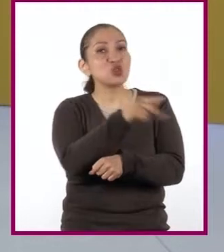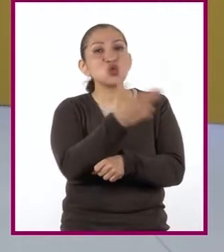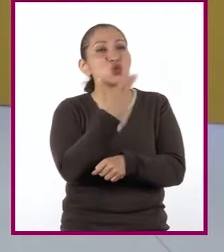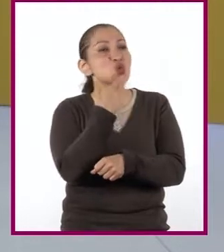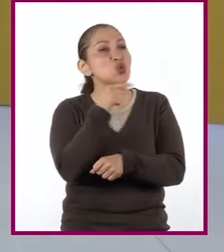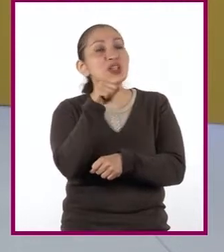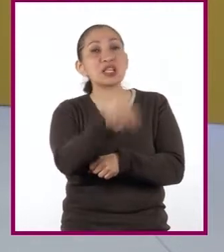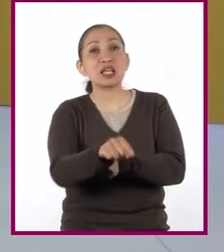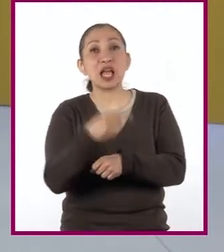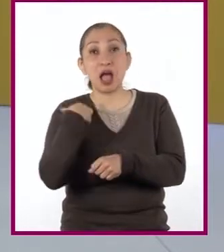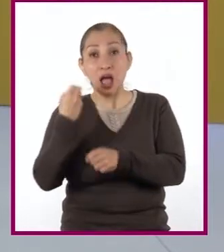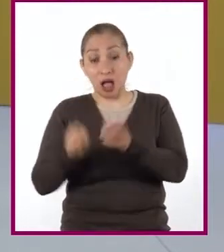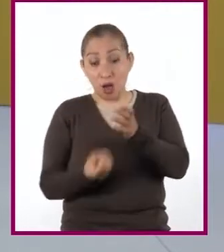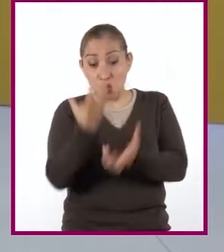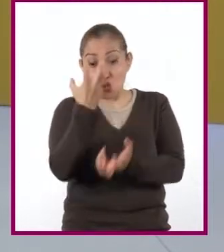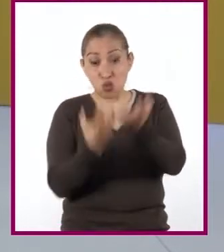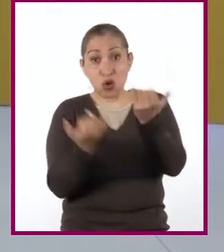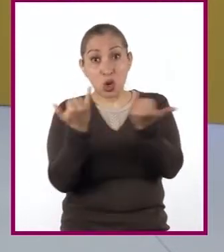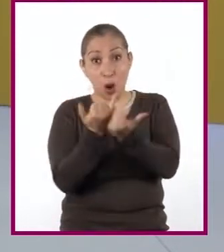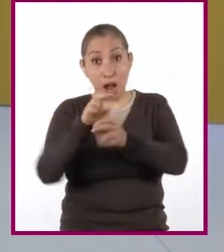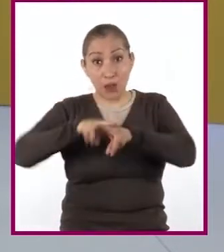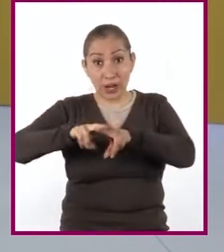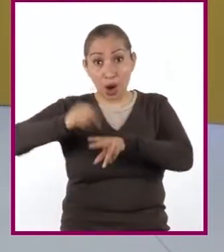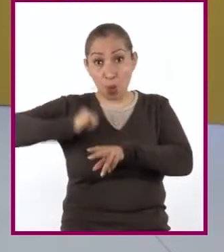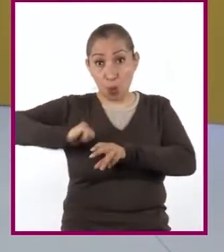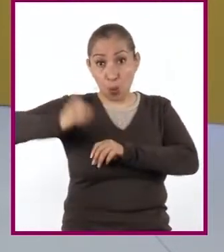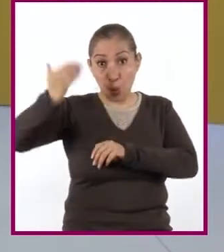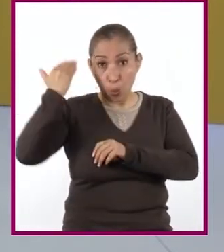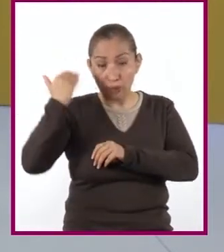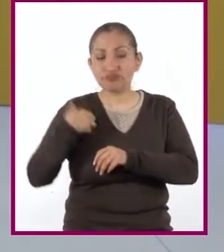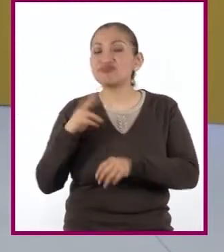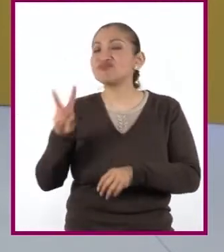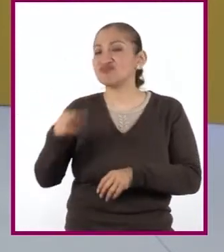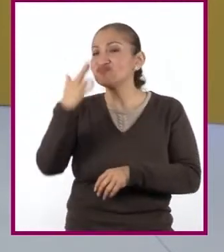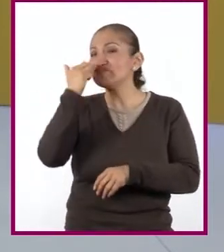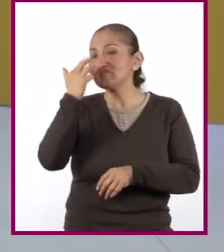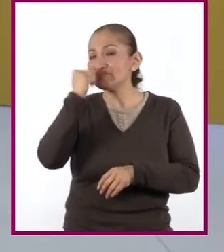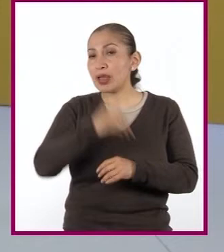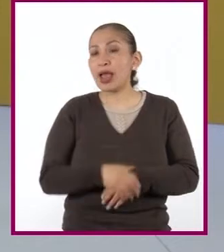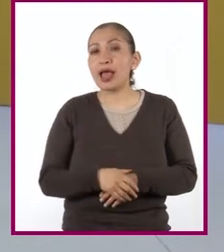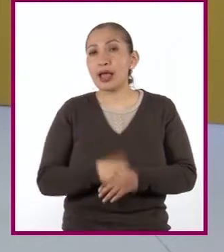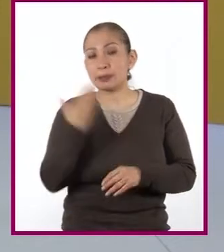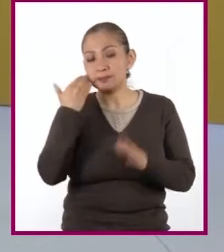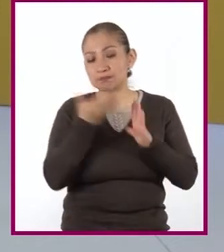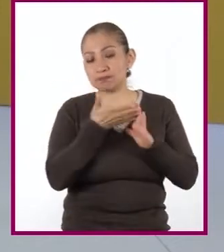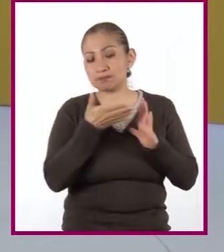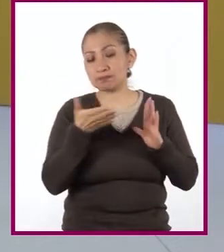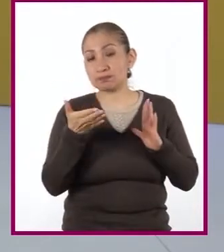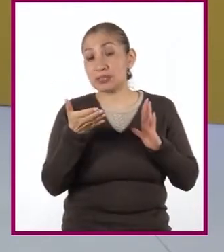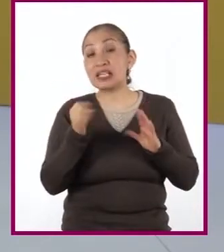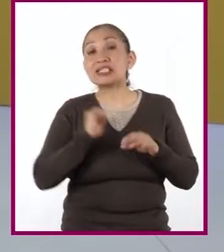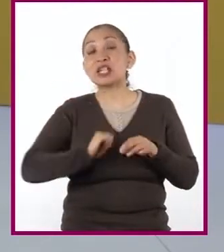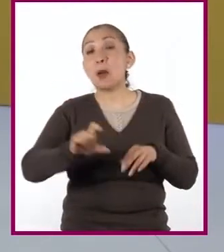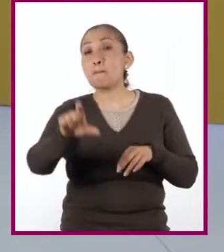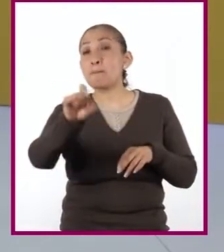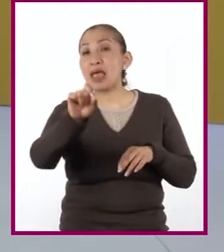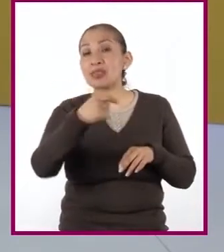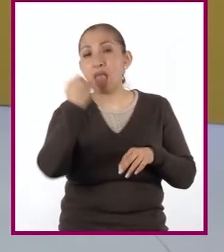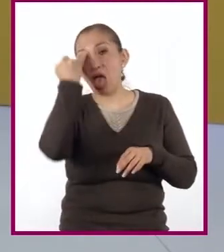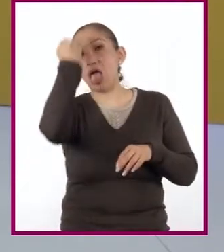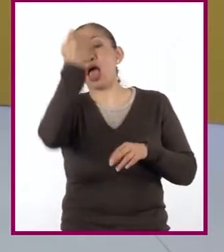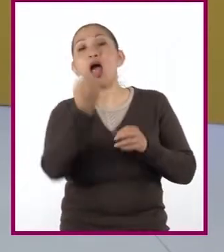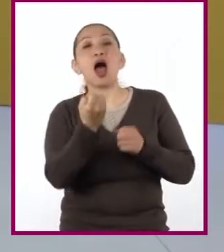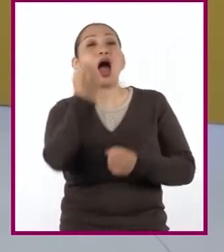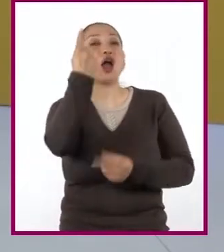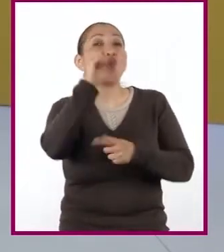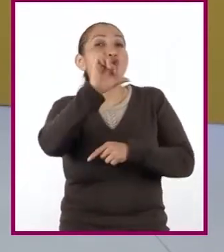funcionan con calderas como las locomotoras. Tienes mucha razón. En el transcurso del siglo XX se inventaron